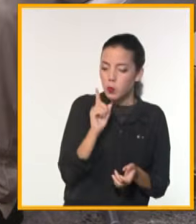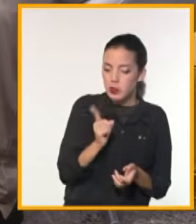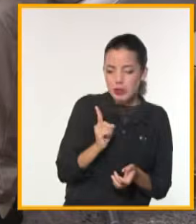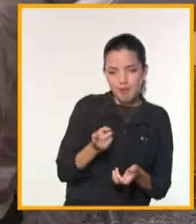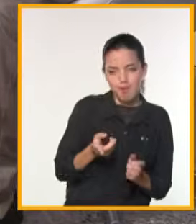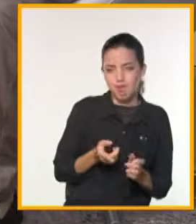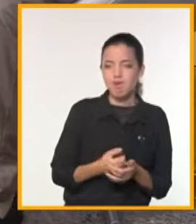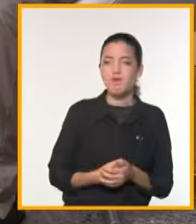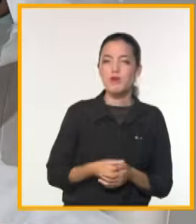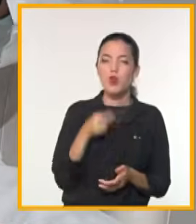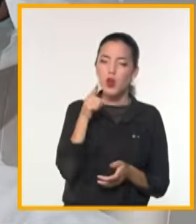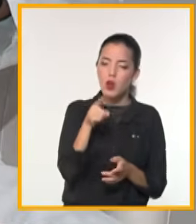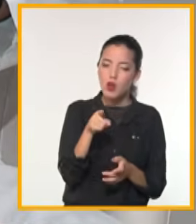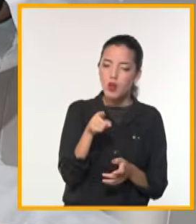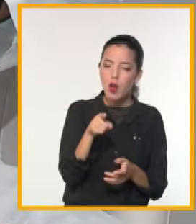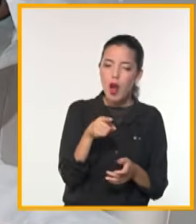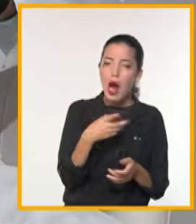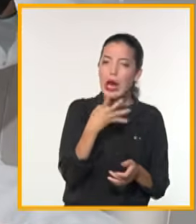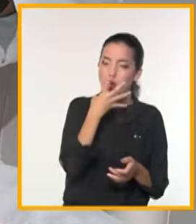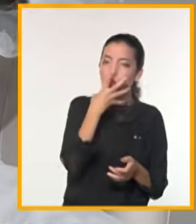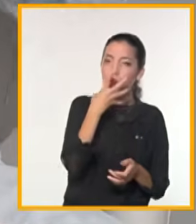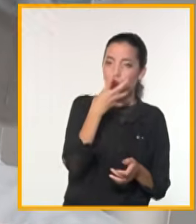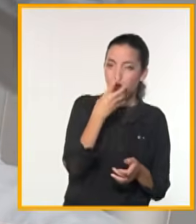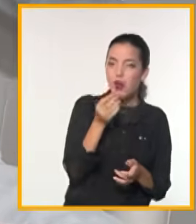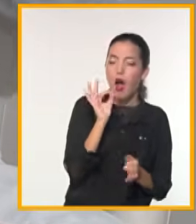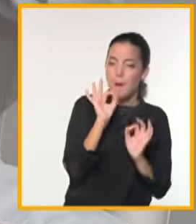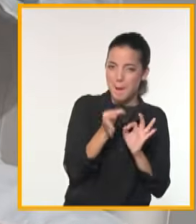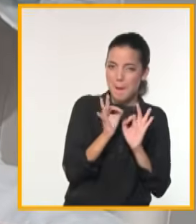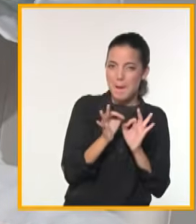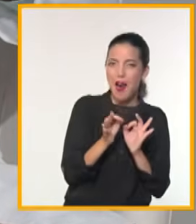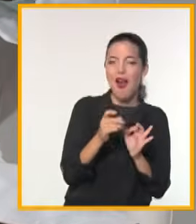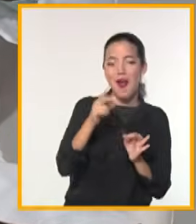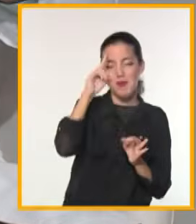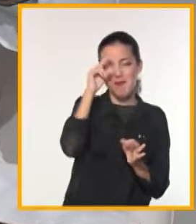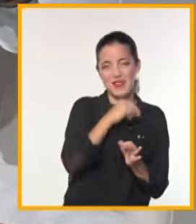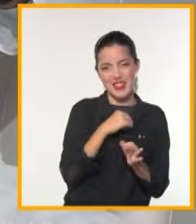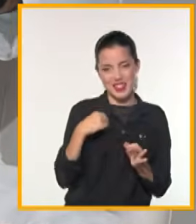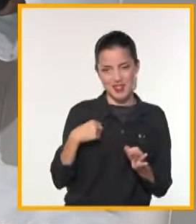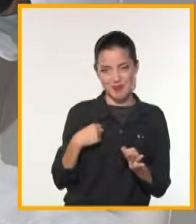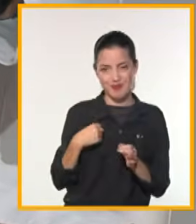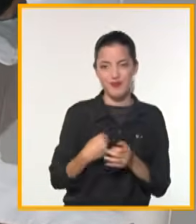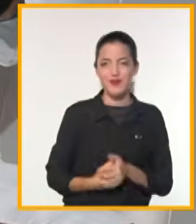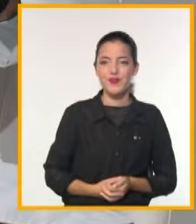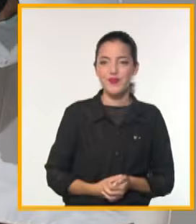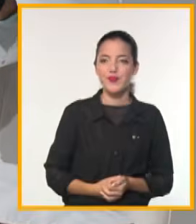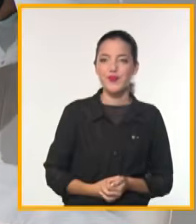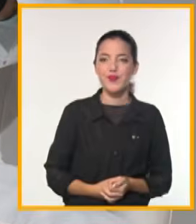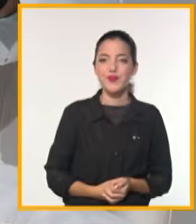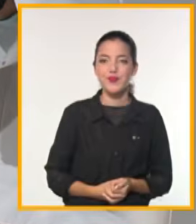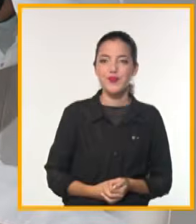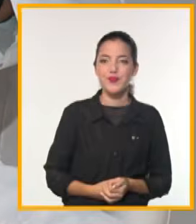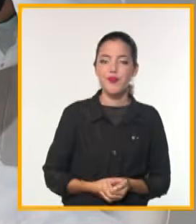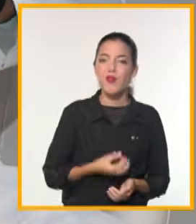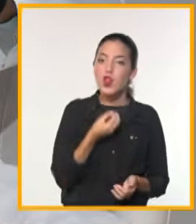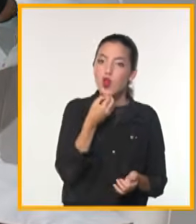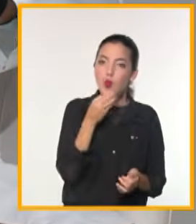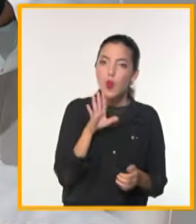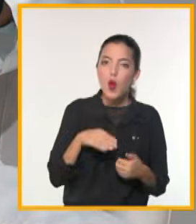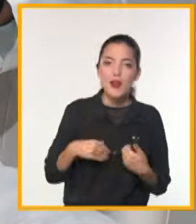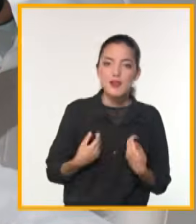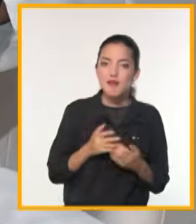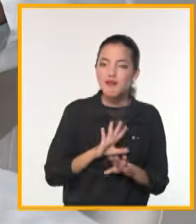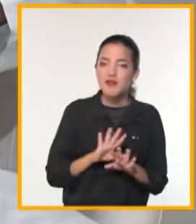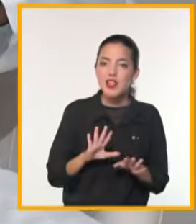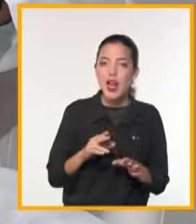Entonces tú ves para la medicina y ahí seguimos. Inclusive pude ya después de médico atenderlo